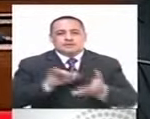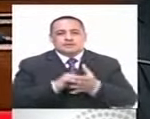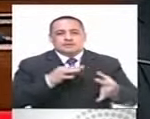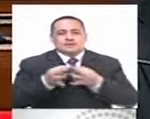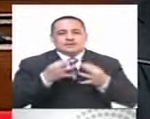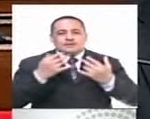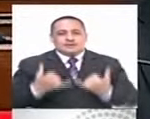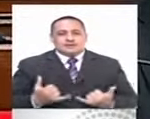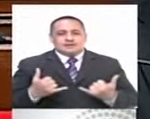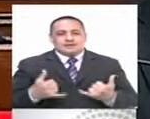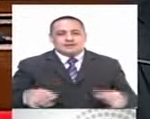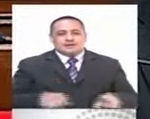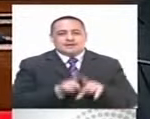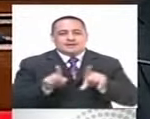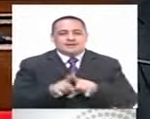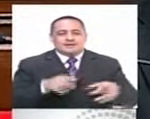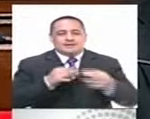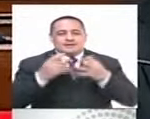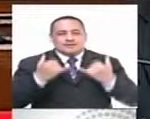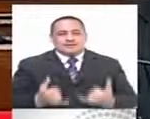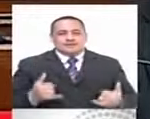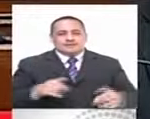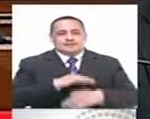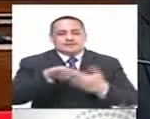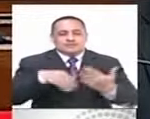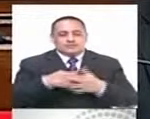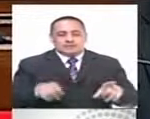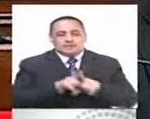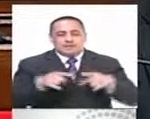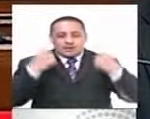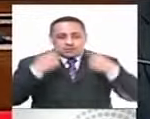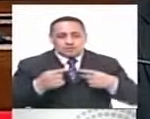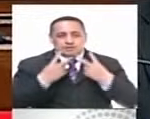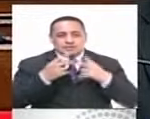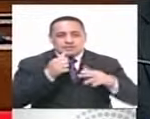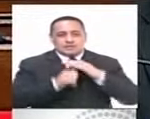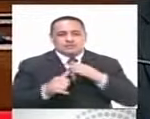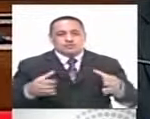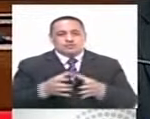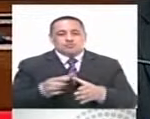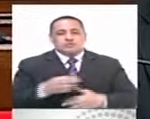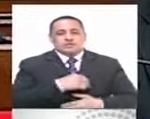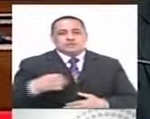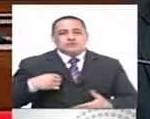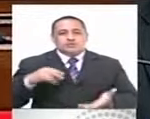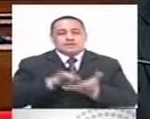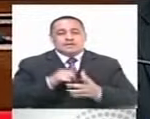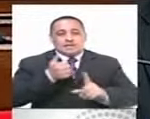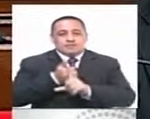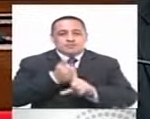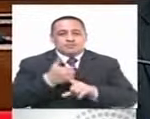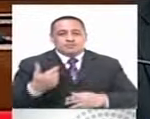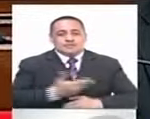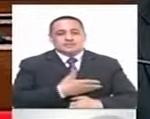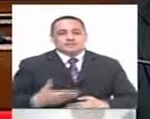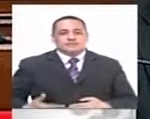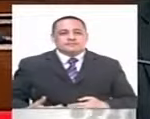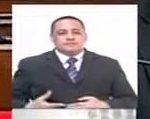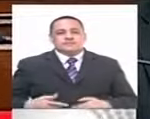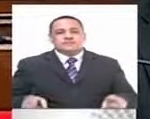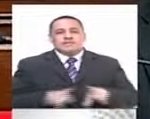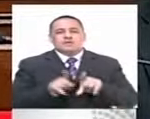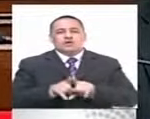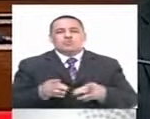ella misma no es capaz de hacerse responsable por las designaciones dentro del gabinete que ella misma preside. ¿Cómo